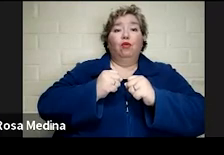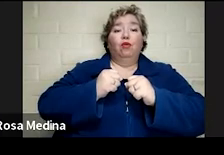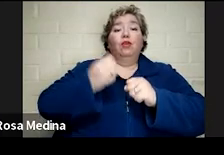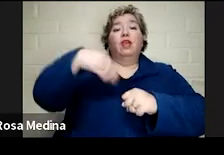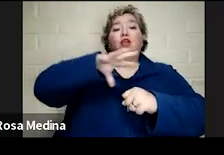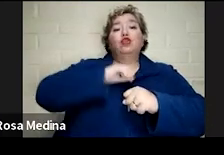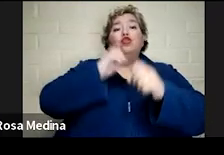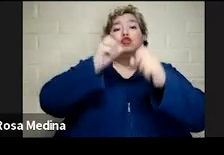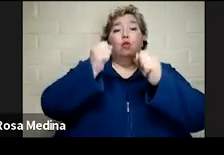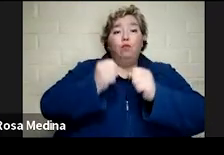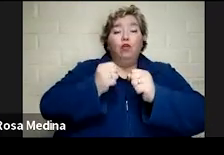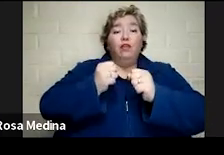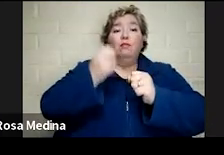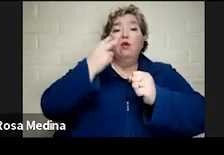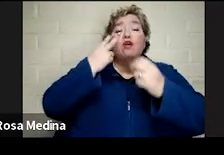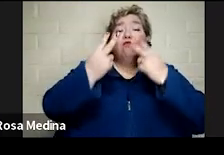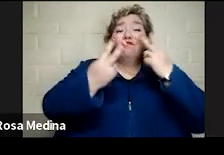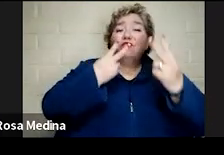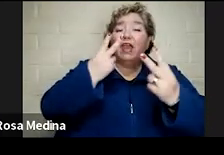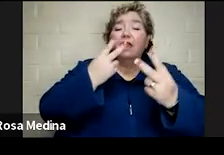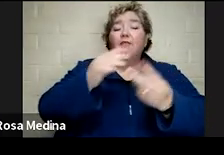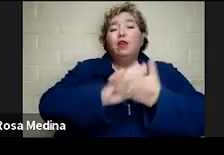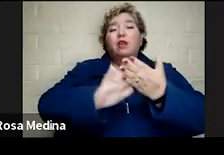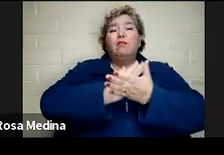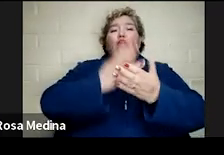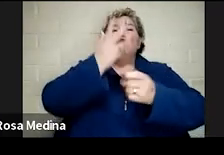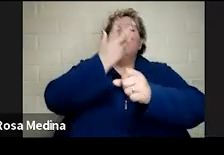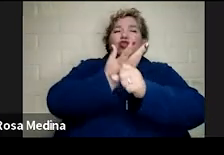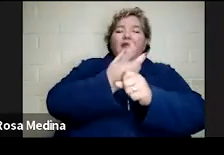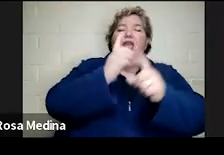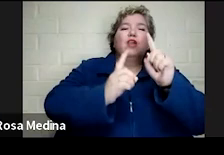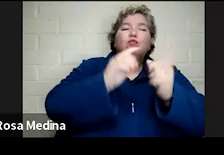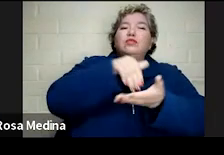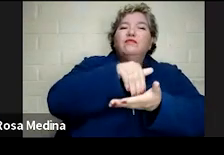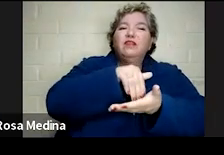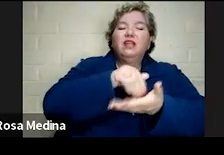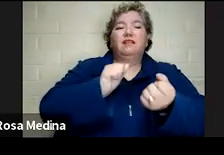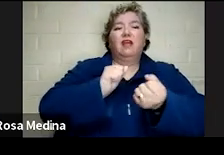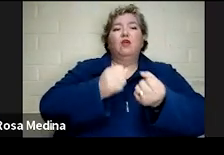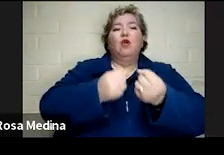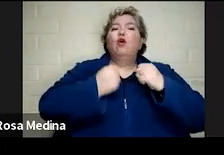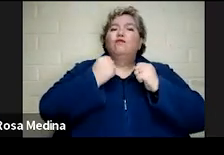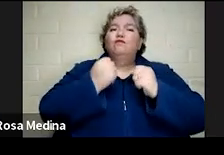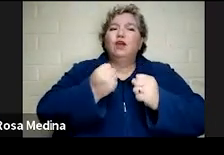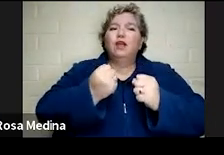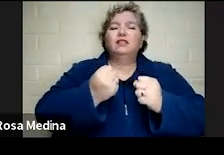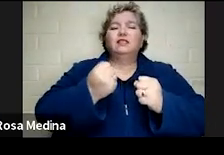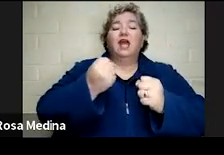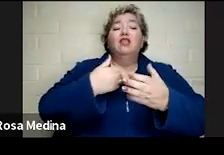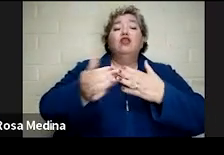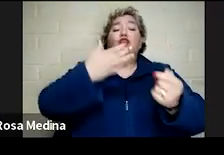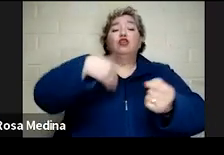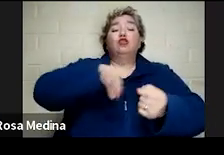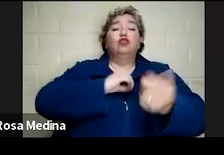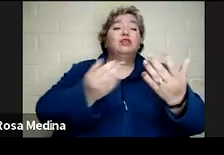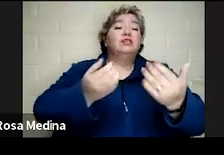permiten ir viendo dónde hay dificultades y dónde están las fortalezas en ese niño o niña con el que estamos trabajando, ¿ya? El